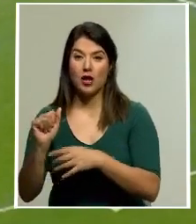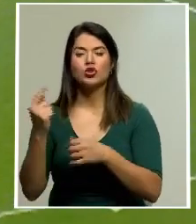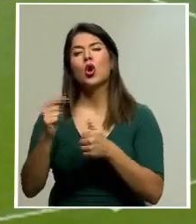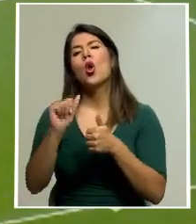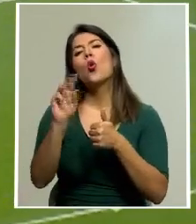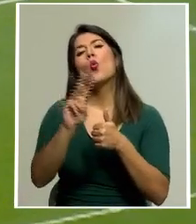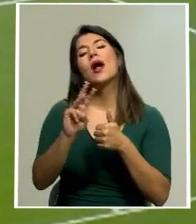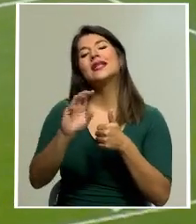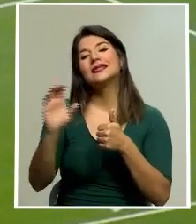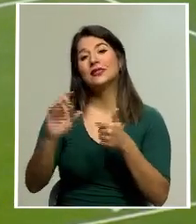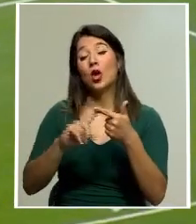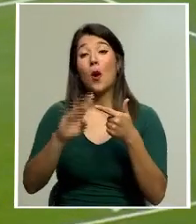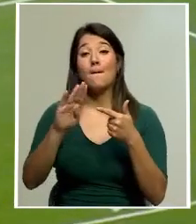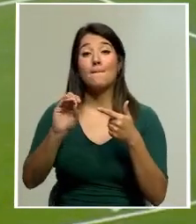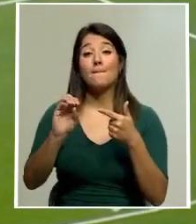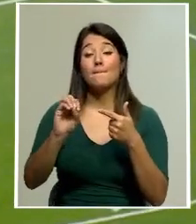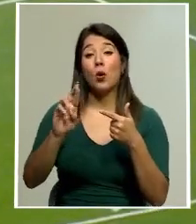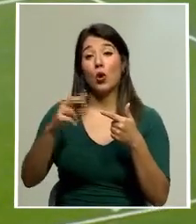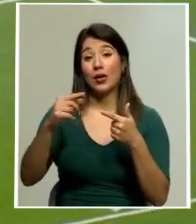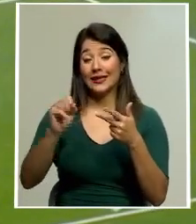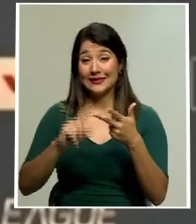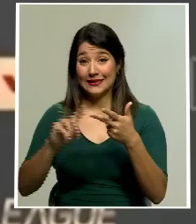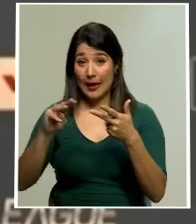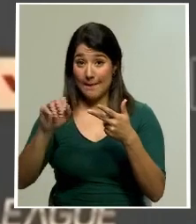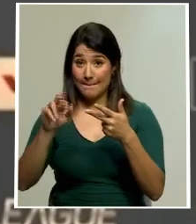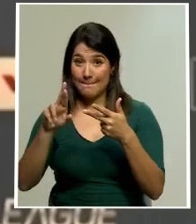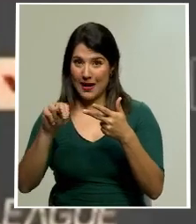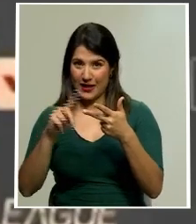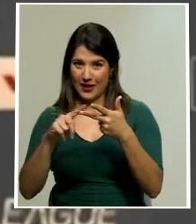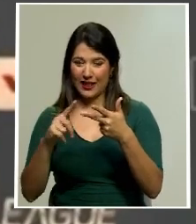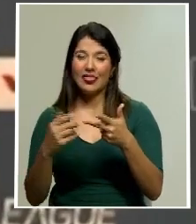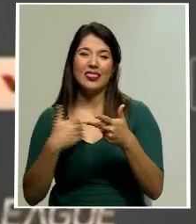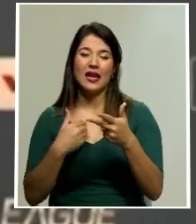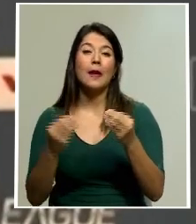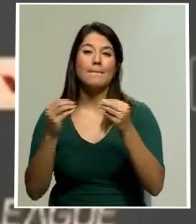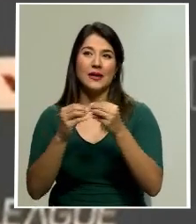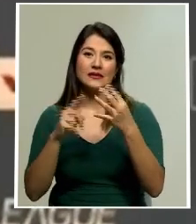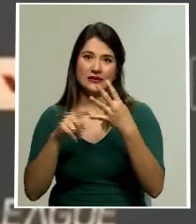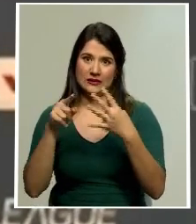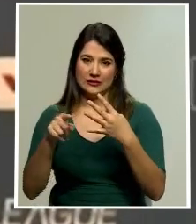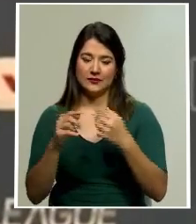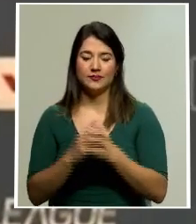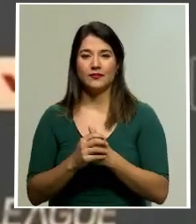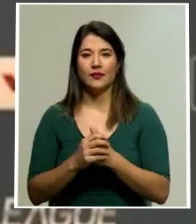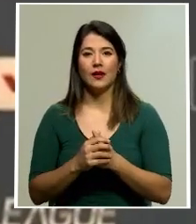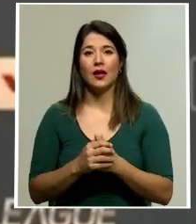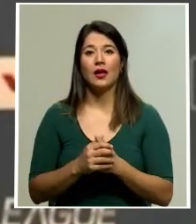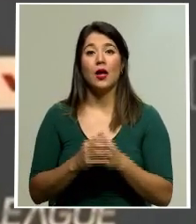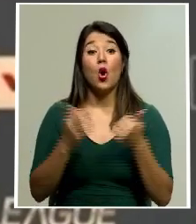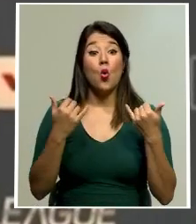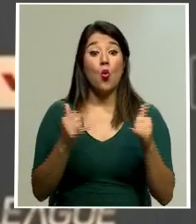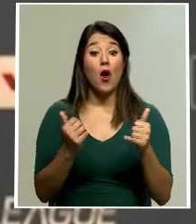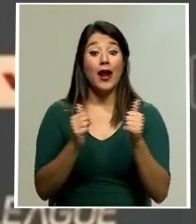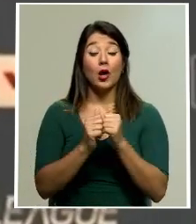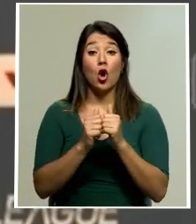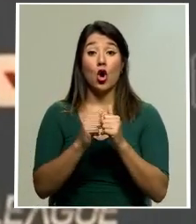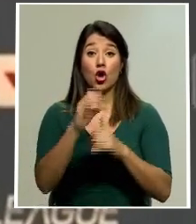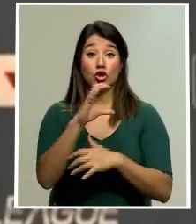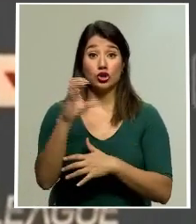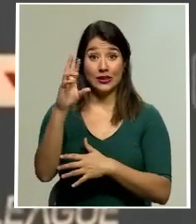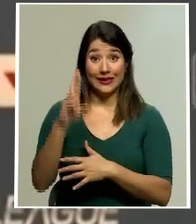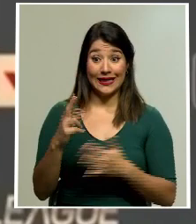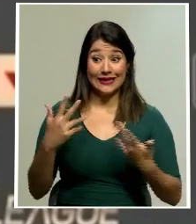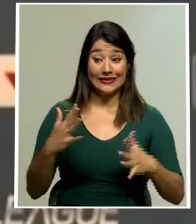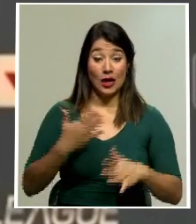Centeno, Celso Borges y Luis Marín. Representar a la selección en un partido internacional yo creo que ya es un honor y es